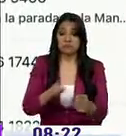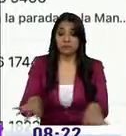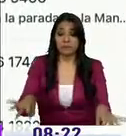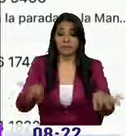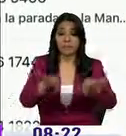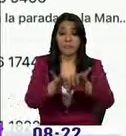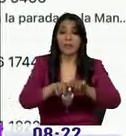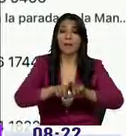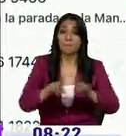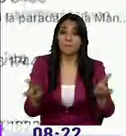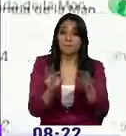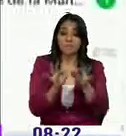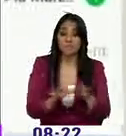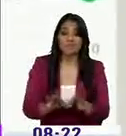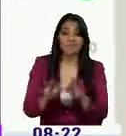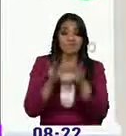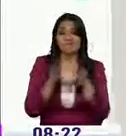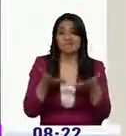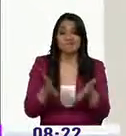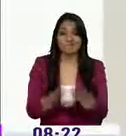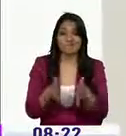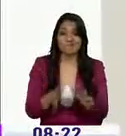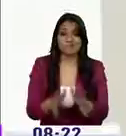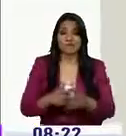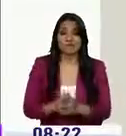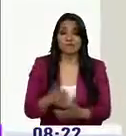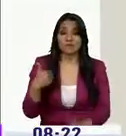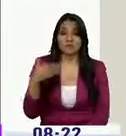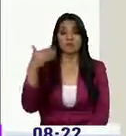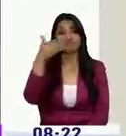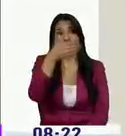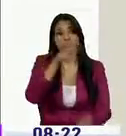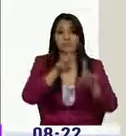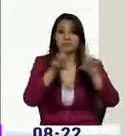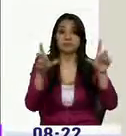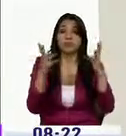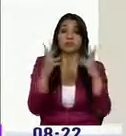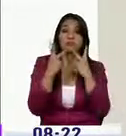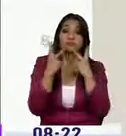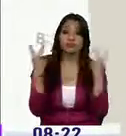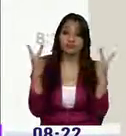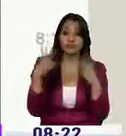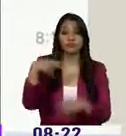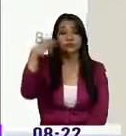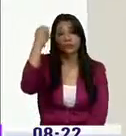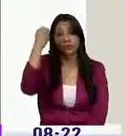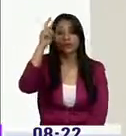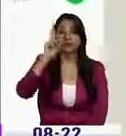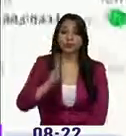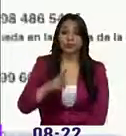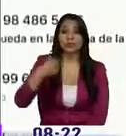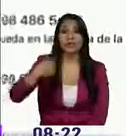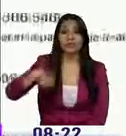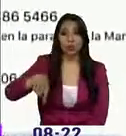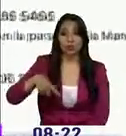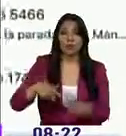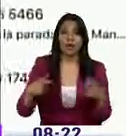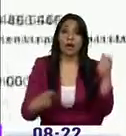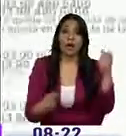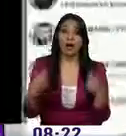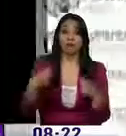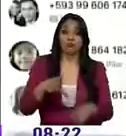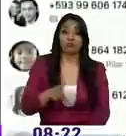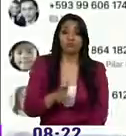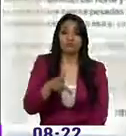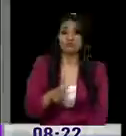hay quien se responsabilice arreglar la calle. Y hemos ido al EMOP del norte, del sur, de Quitumbe. Mientras esos carros pesados mueven las casas,